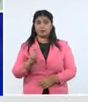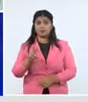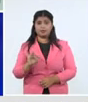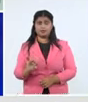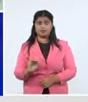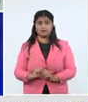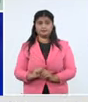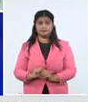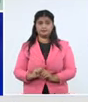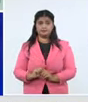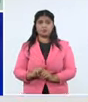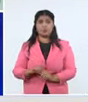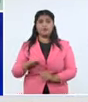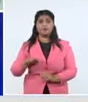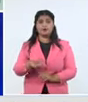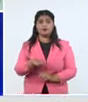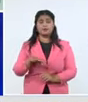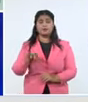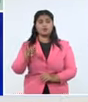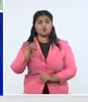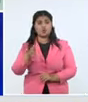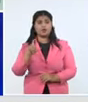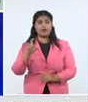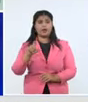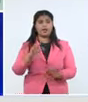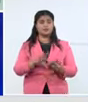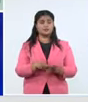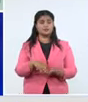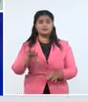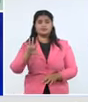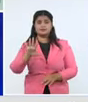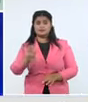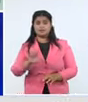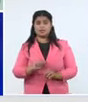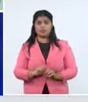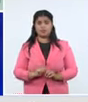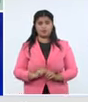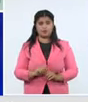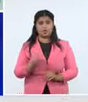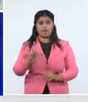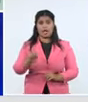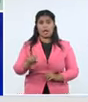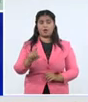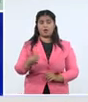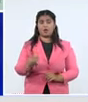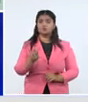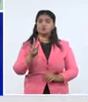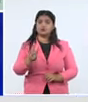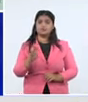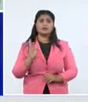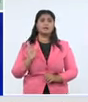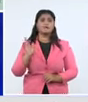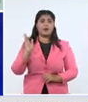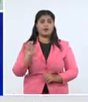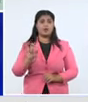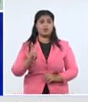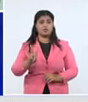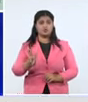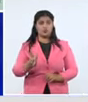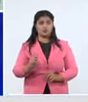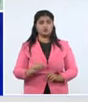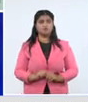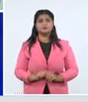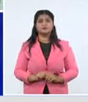Freire 9, Calixto García 5, Sagua de Tánamo 4, Cacocún 3, Prampaís 2, al igual que Urbano Noris